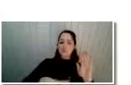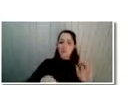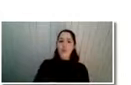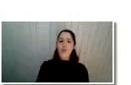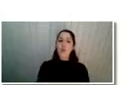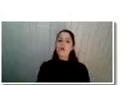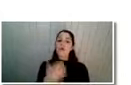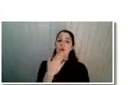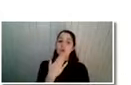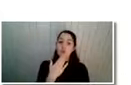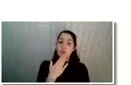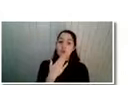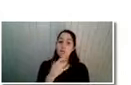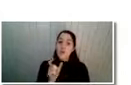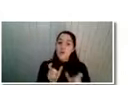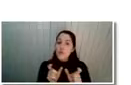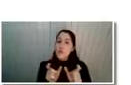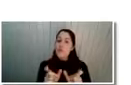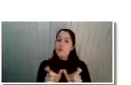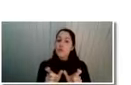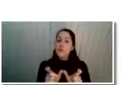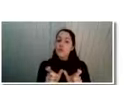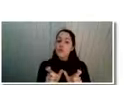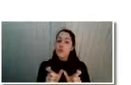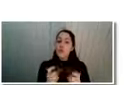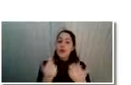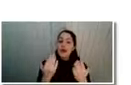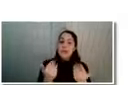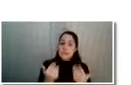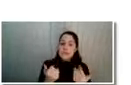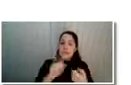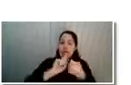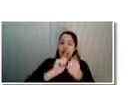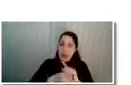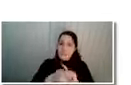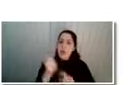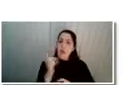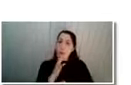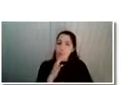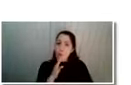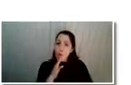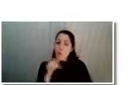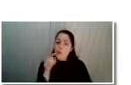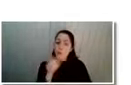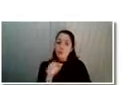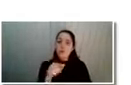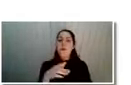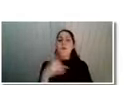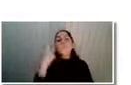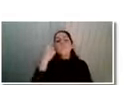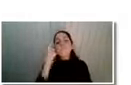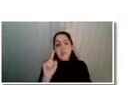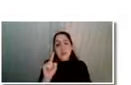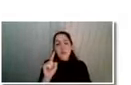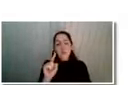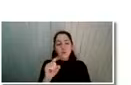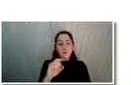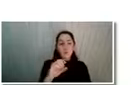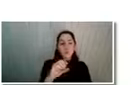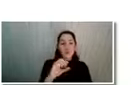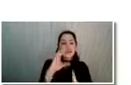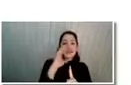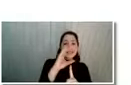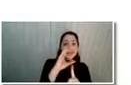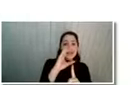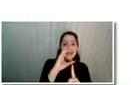tiene que funcionar y debe cambiar de color la bandita C, pero el test, que es la bandita T, si aparece la